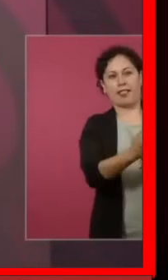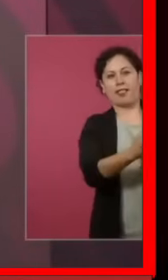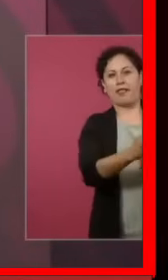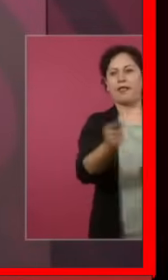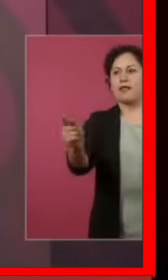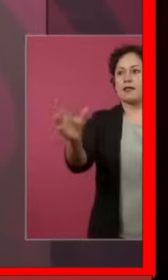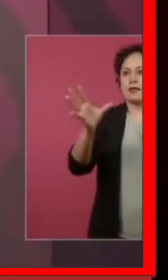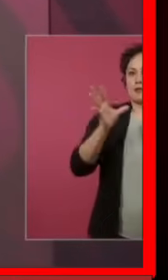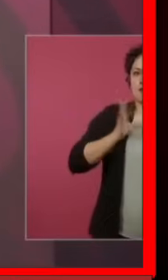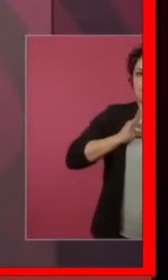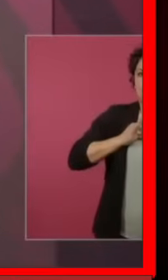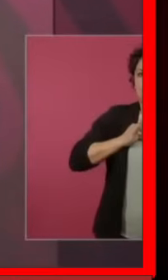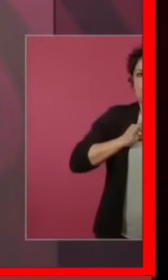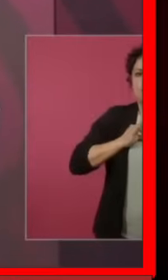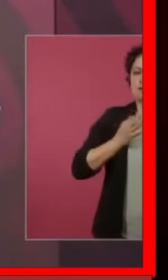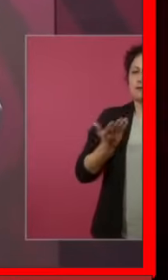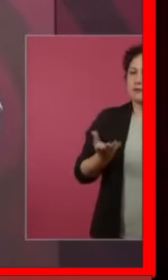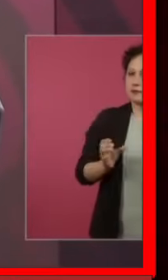no están respetando